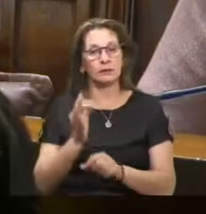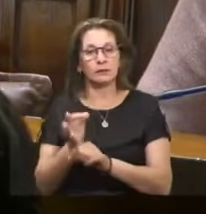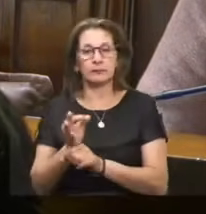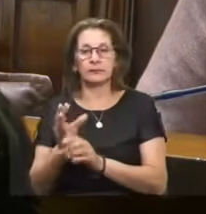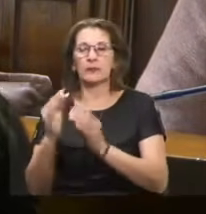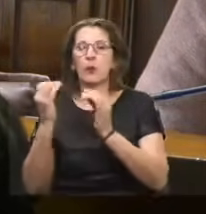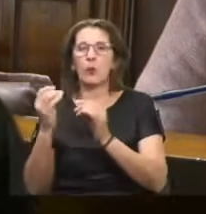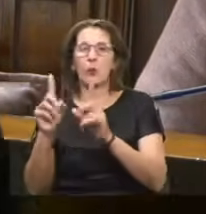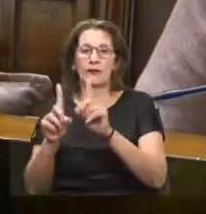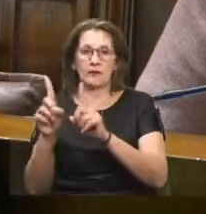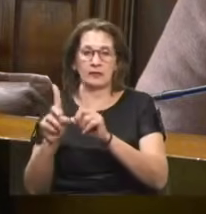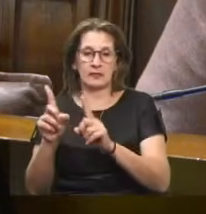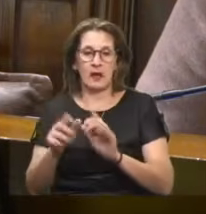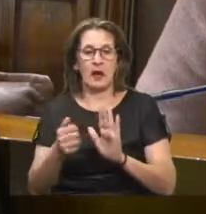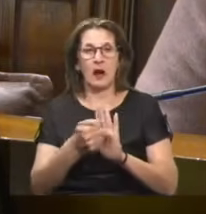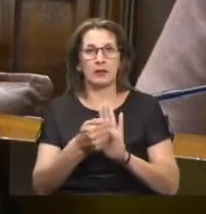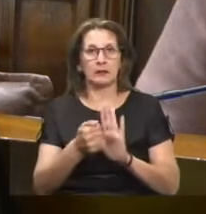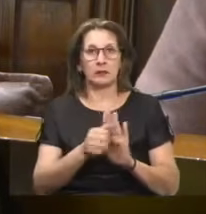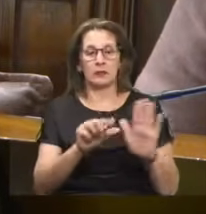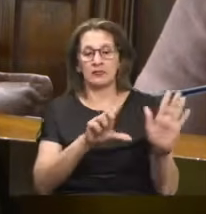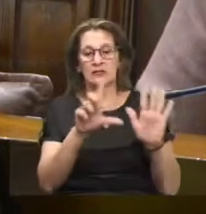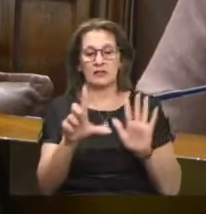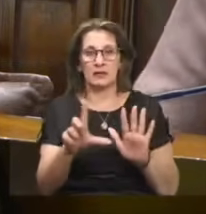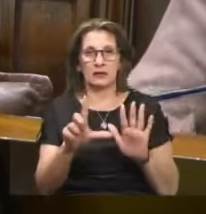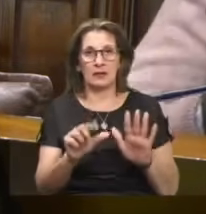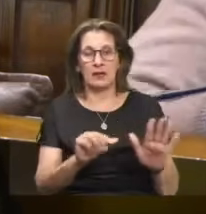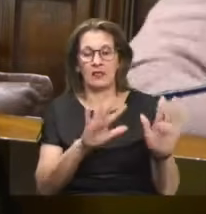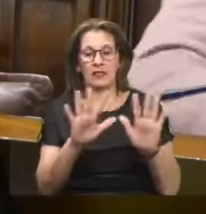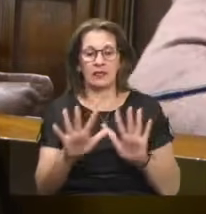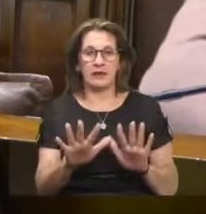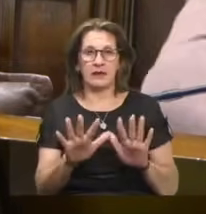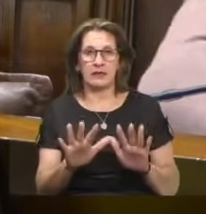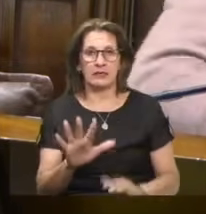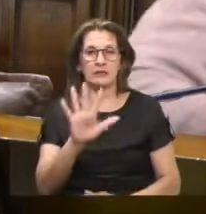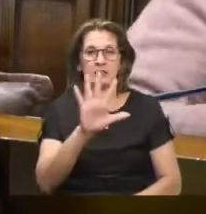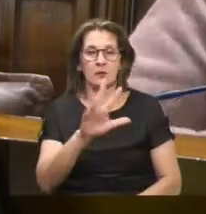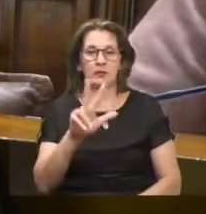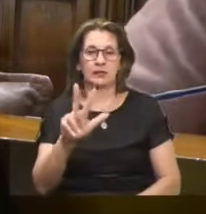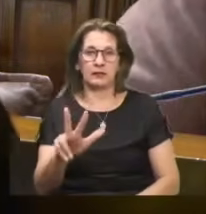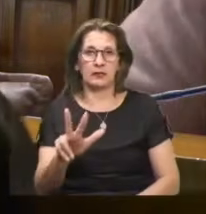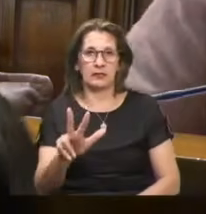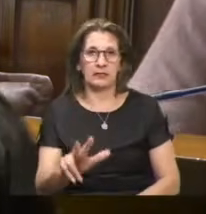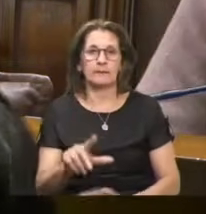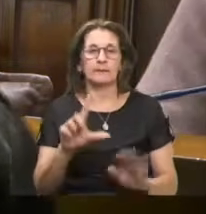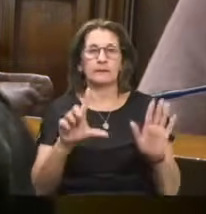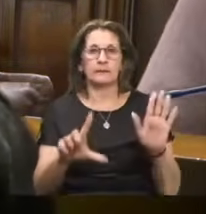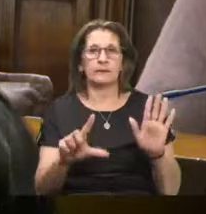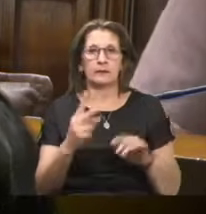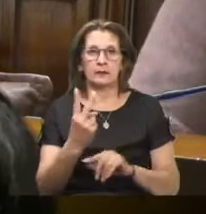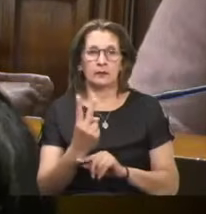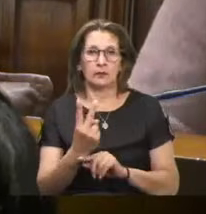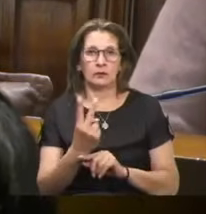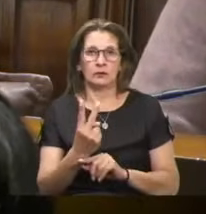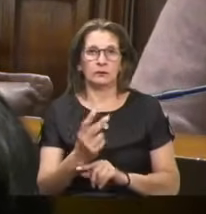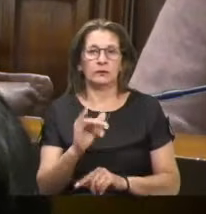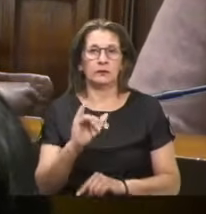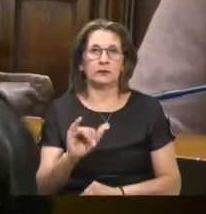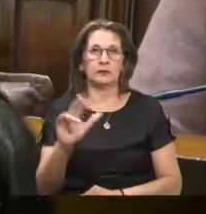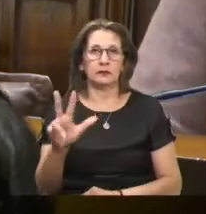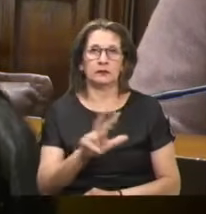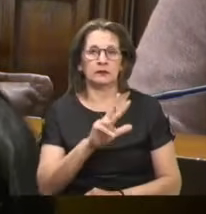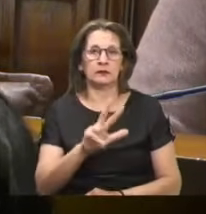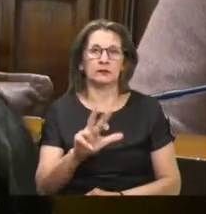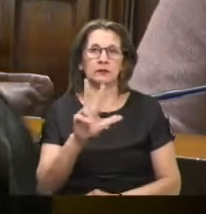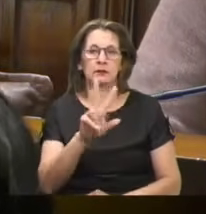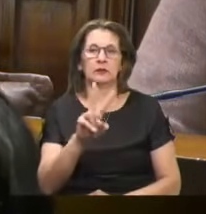universitaria. Artículos 7, 10, 53, 72 y